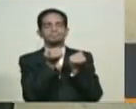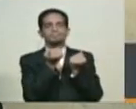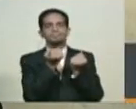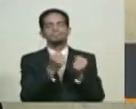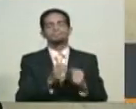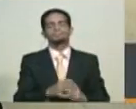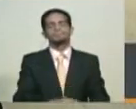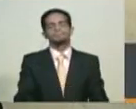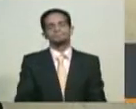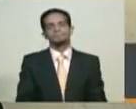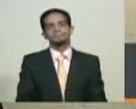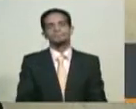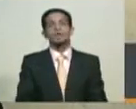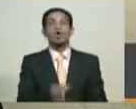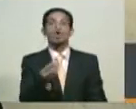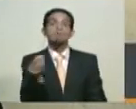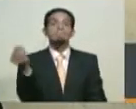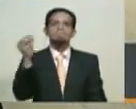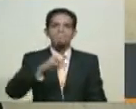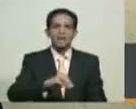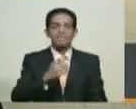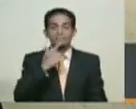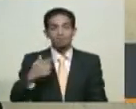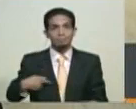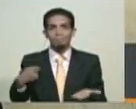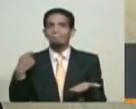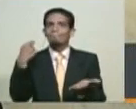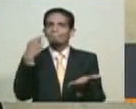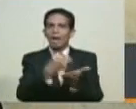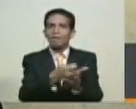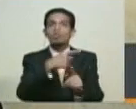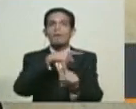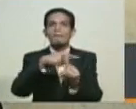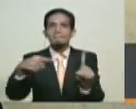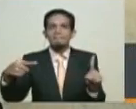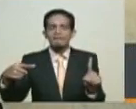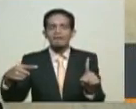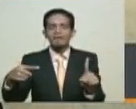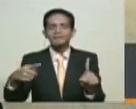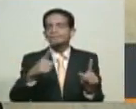mitad o más inclusive, como cualquier país lo hace.